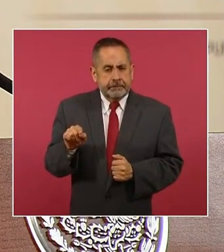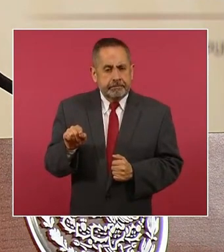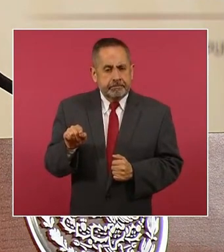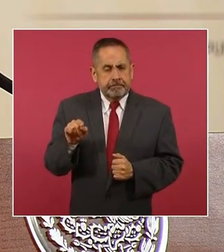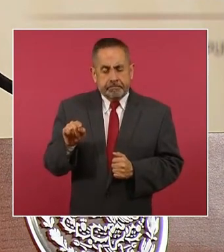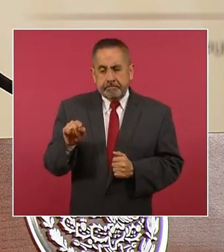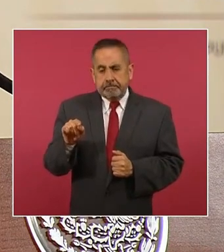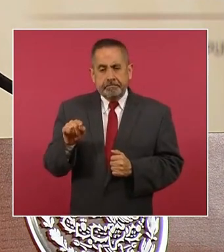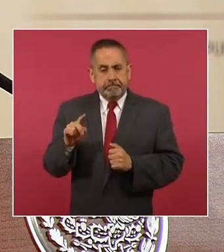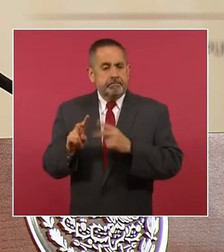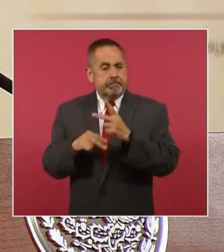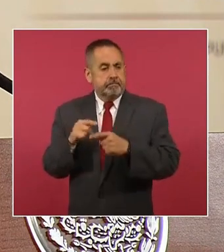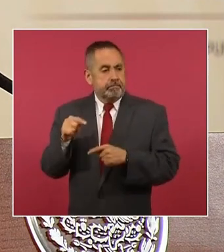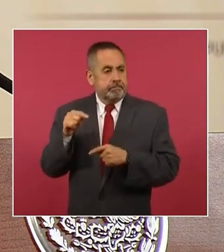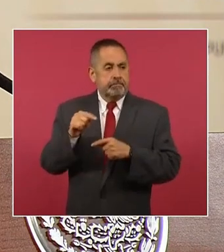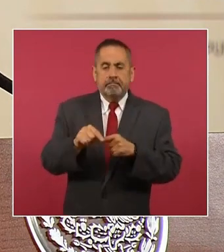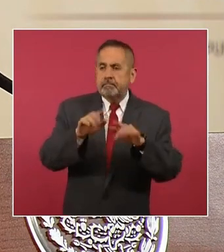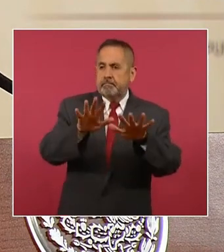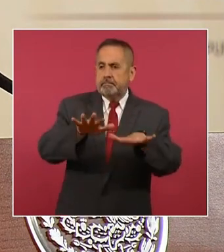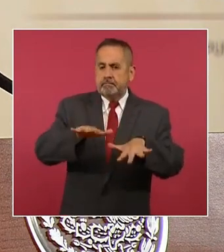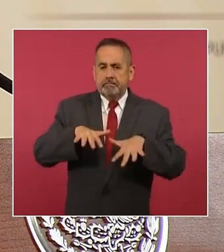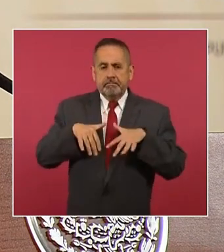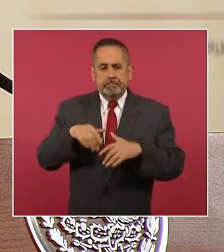el acto para